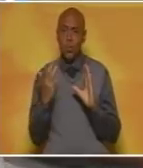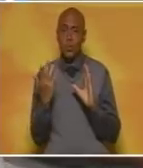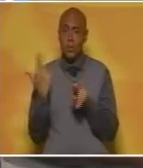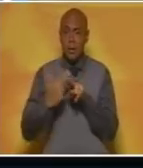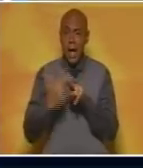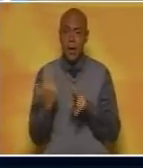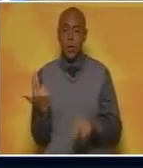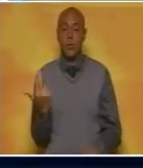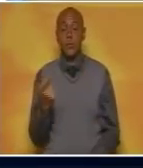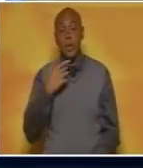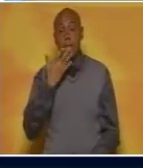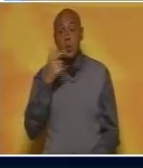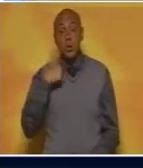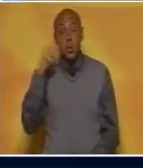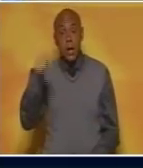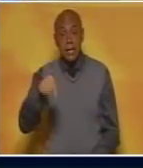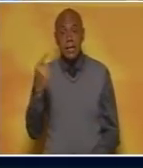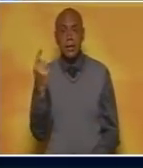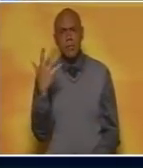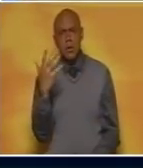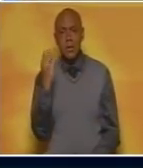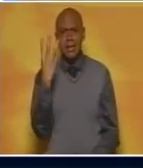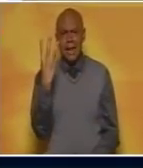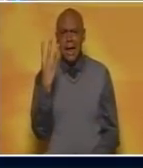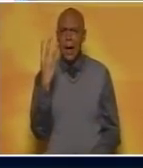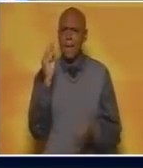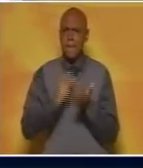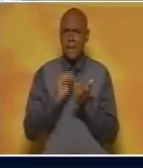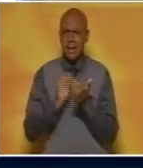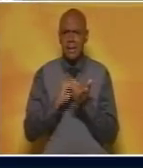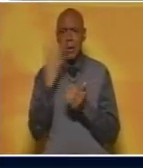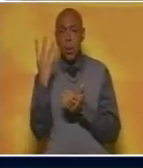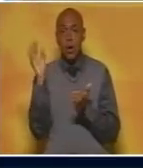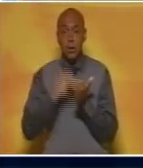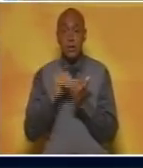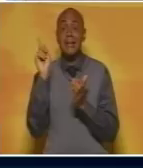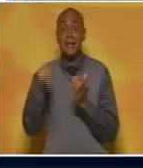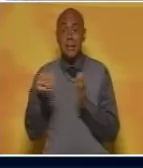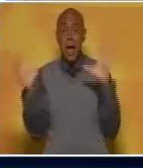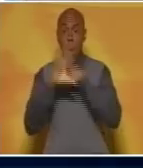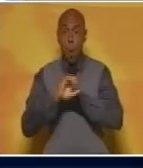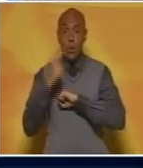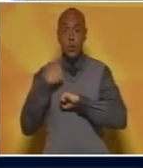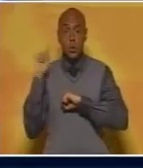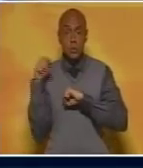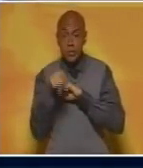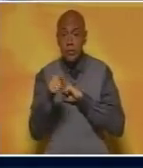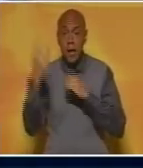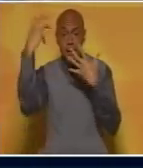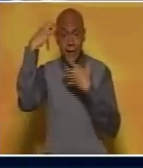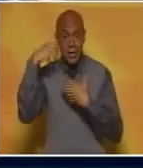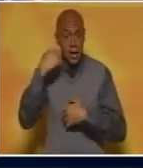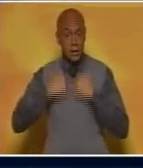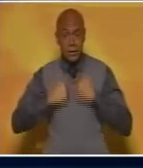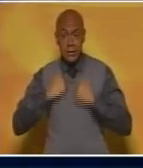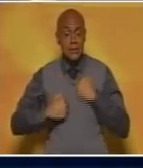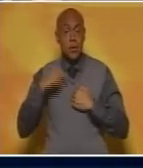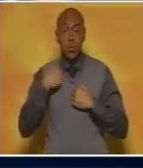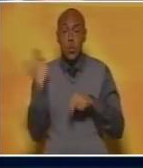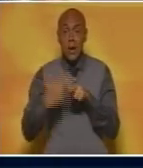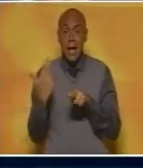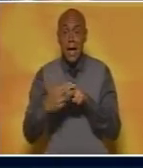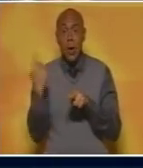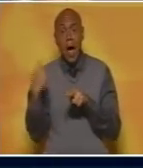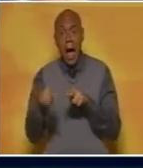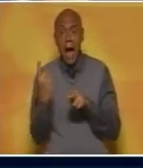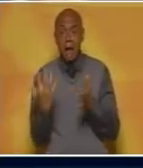menos aquí nosotros venimos más de 3-4 veces en la noche, tenemos que venirnos a bañar aquí en la tanquilla. Estamos arriesgados a todo porque esto lo que